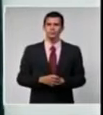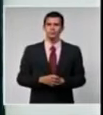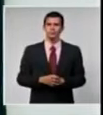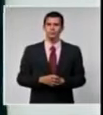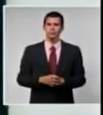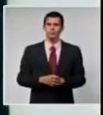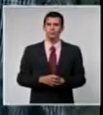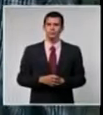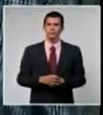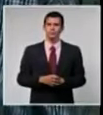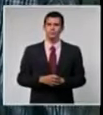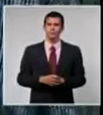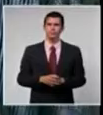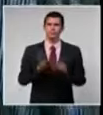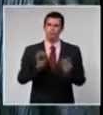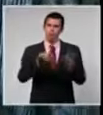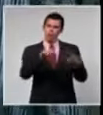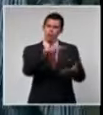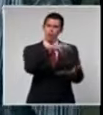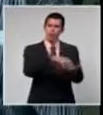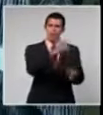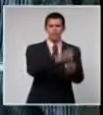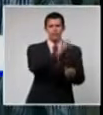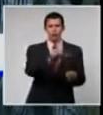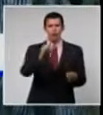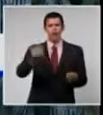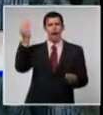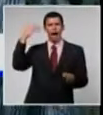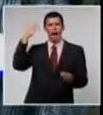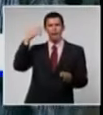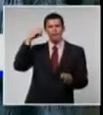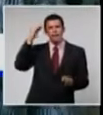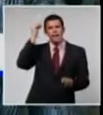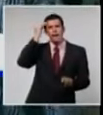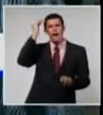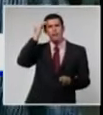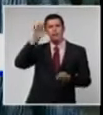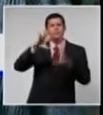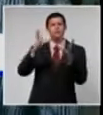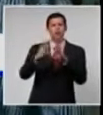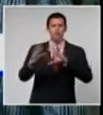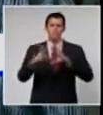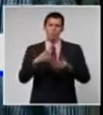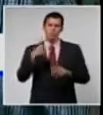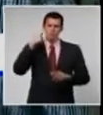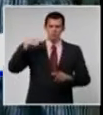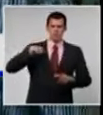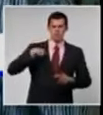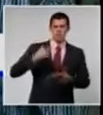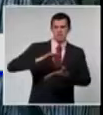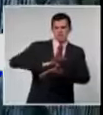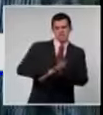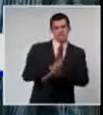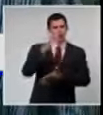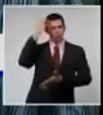sometidos. Es un centro cultural porque además del museo, tiene una biblioteca especializada en la historia del movimiento obrero sindical